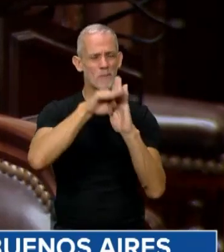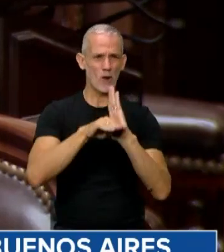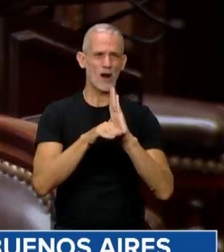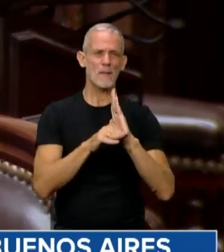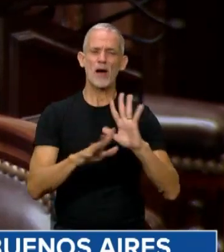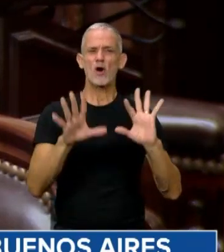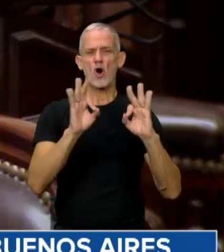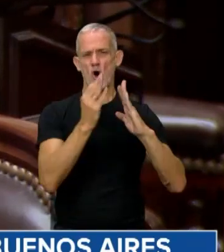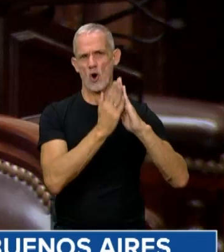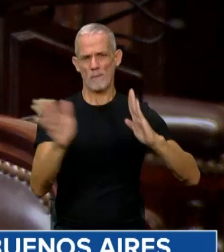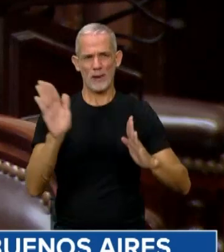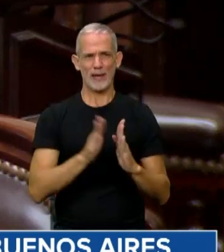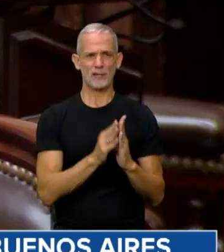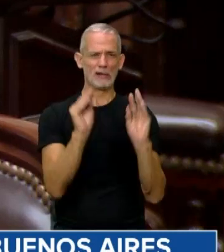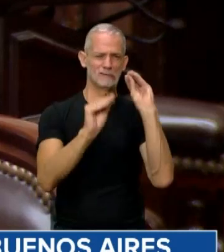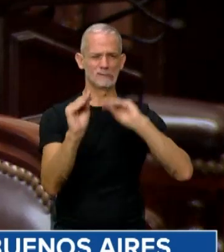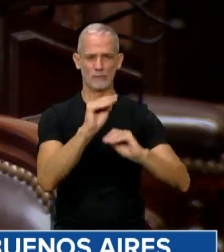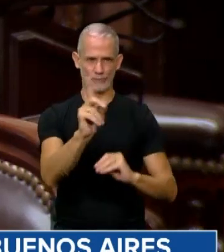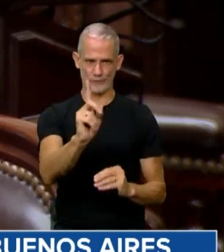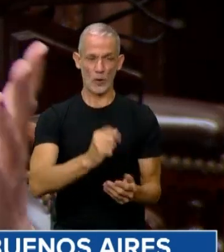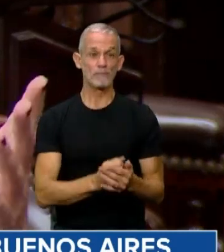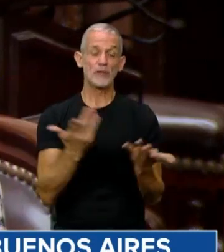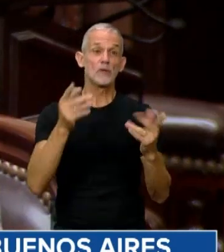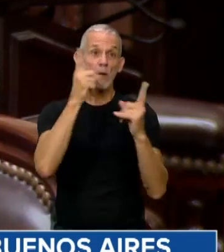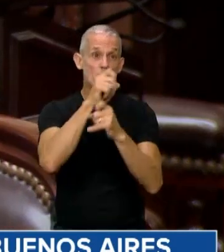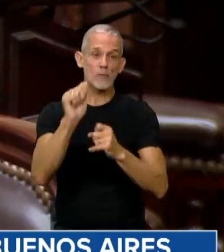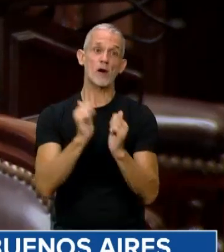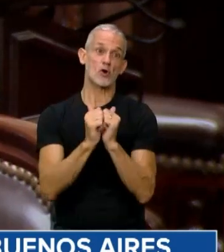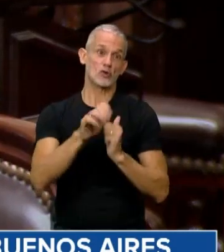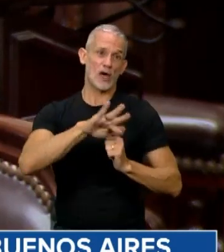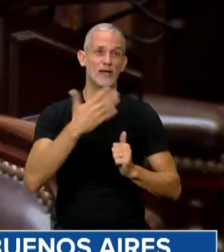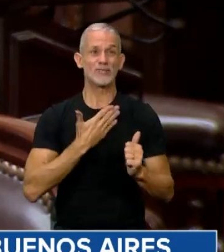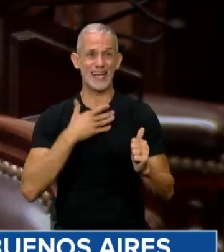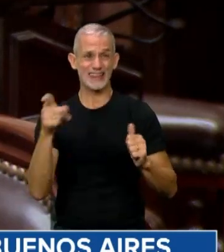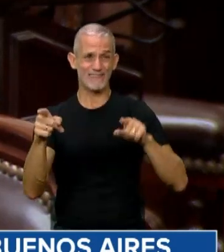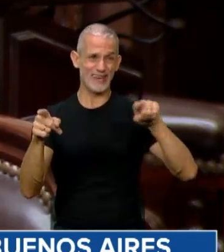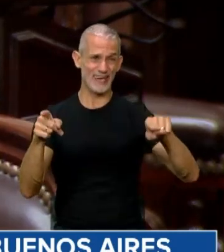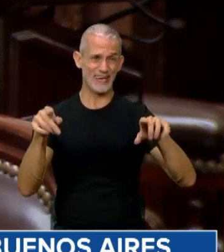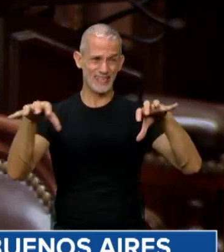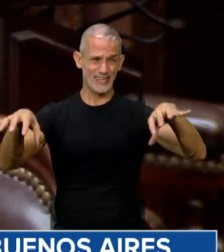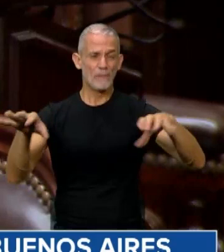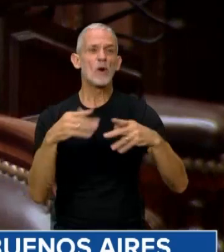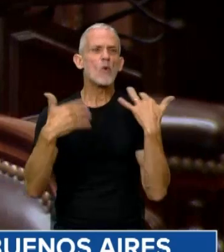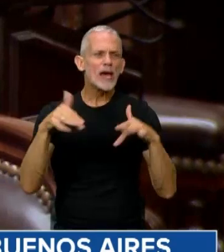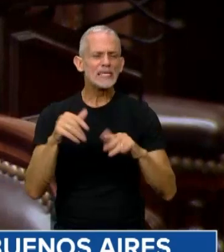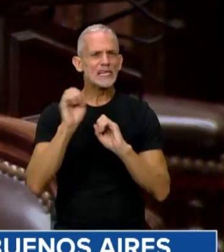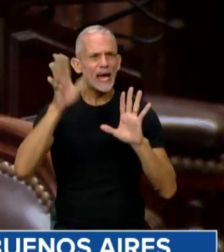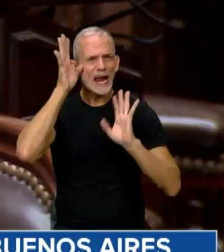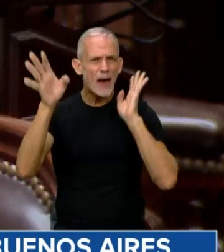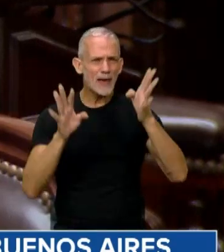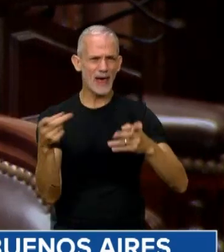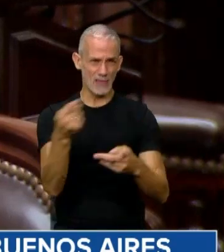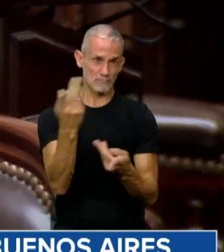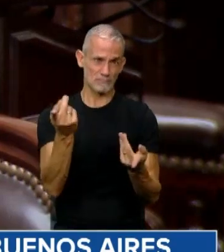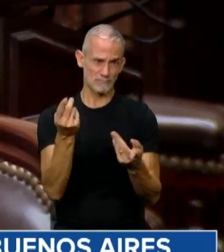programa integral. El problema hoy, sin duda, es Rosario y es Santa Fe, por la urgencia y por la gravedad de lo que